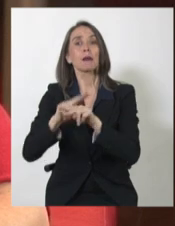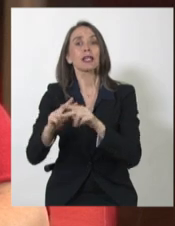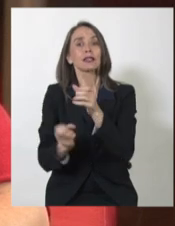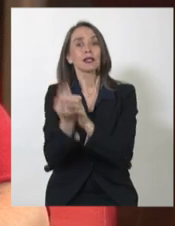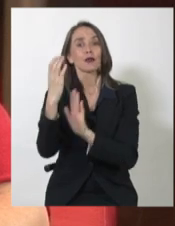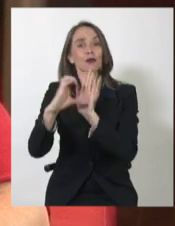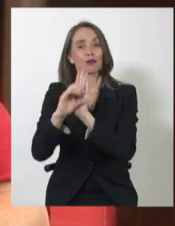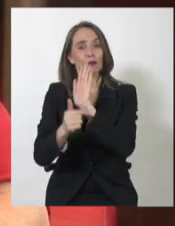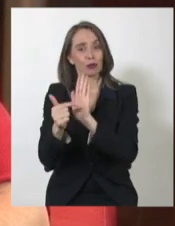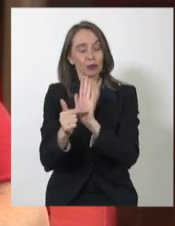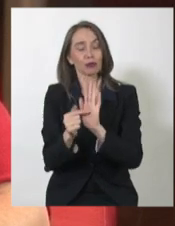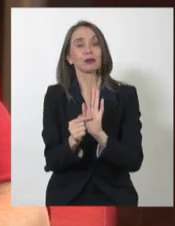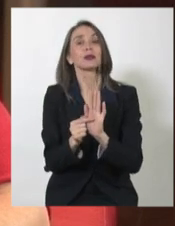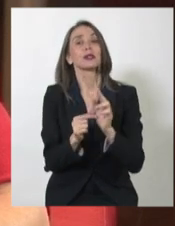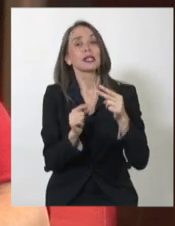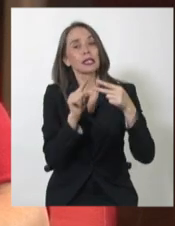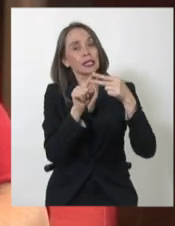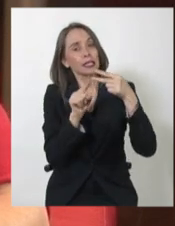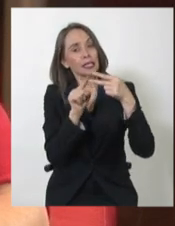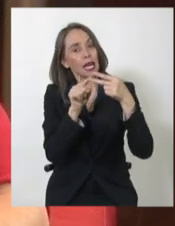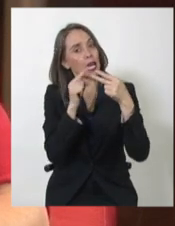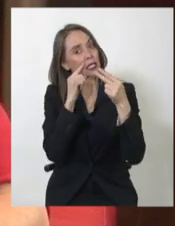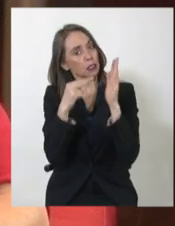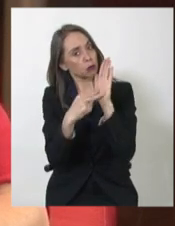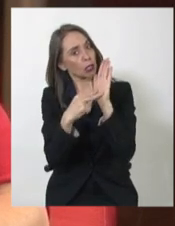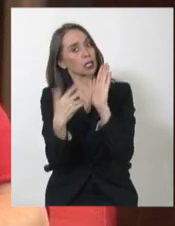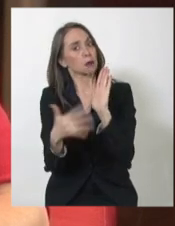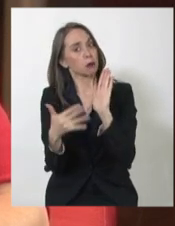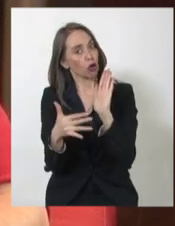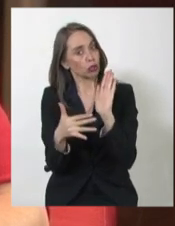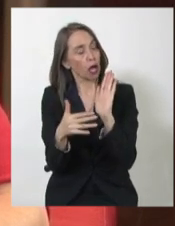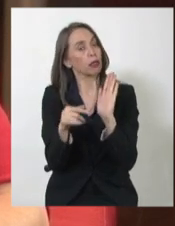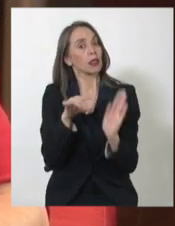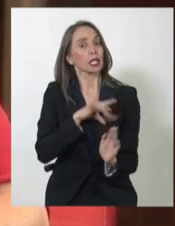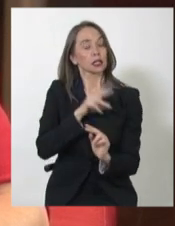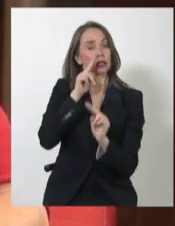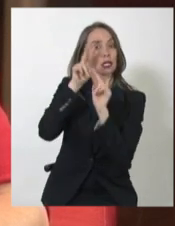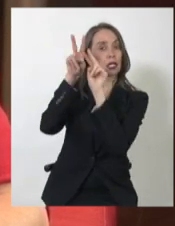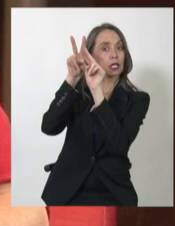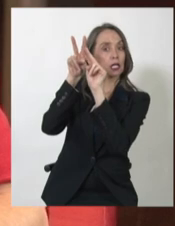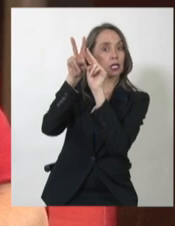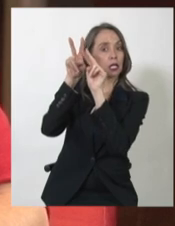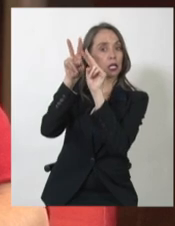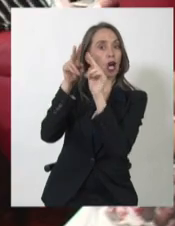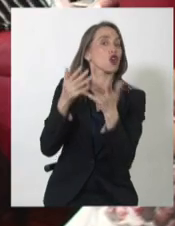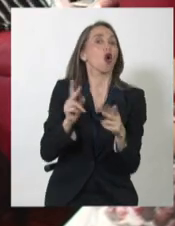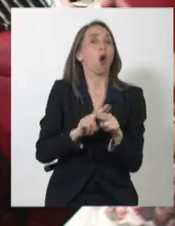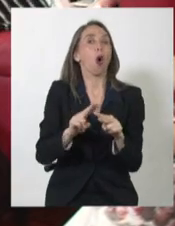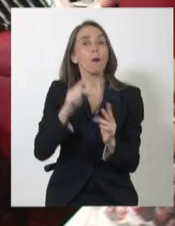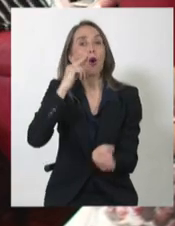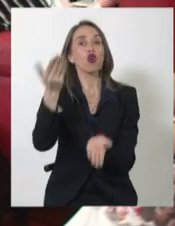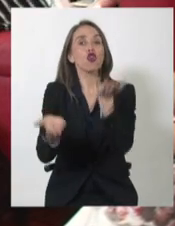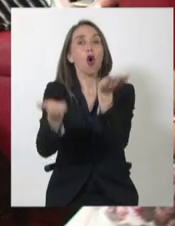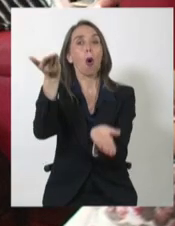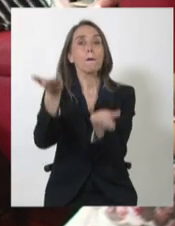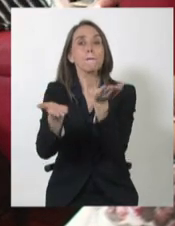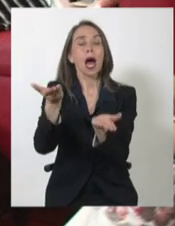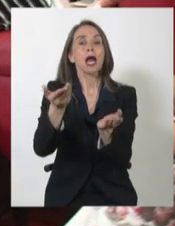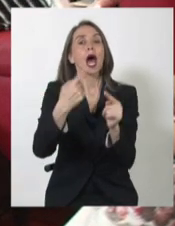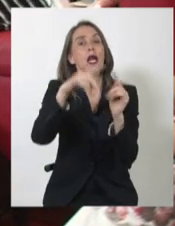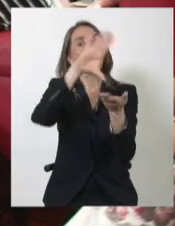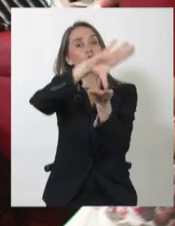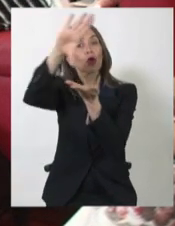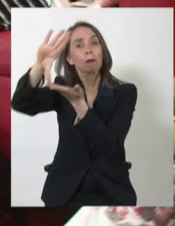tanto, hay ahí un factor importante, ¿no?, a considerar al mirar o al hacer un ejercicio de comparación respecto a lo que han hecho